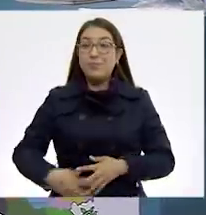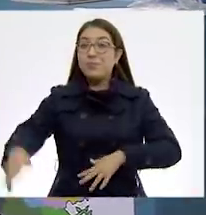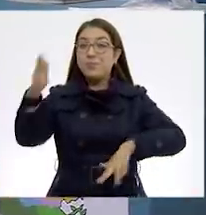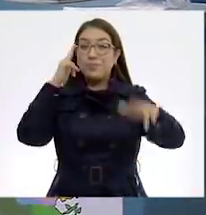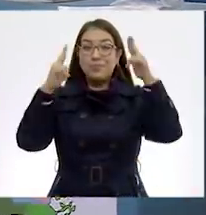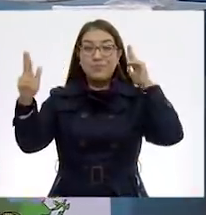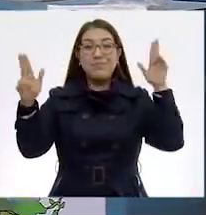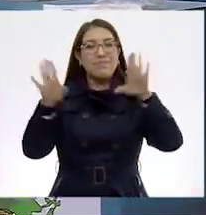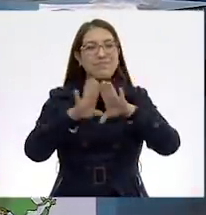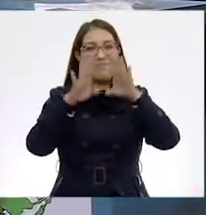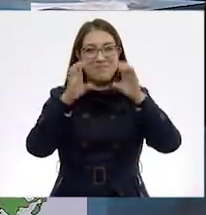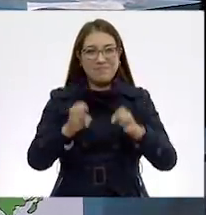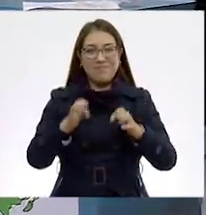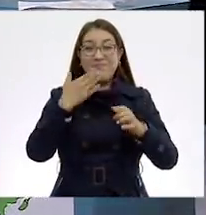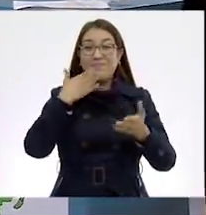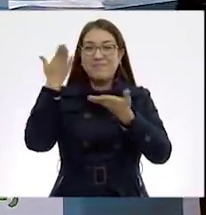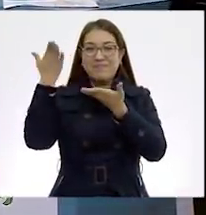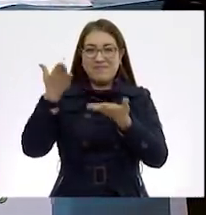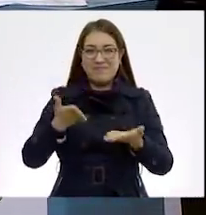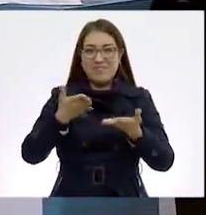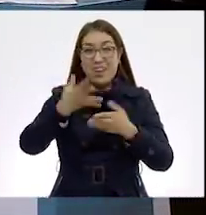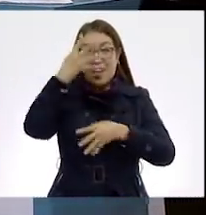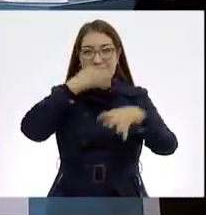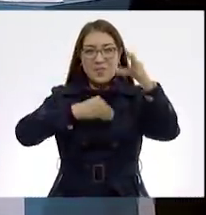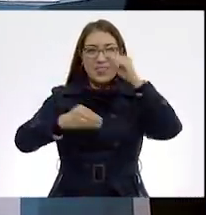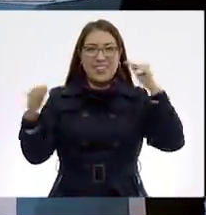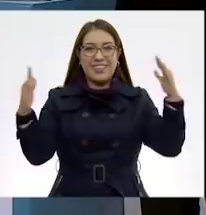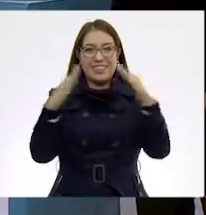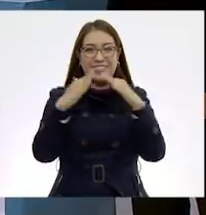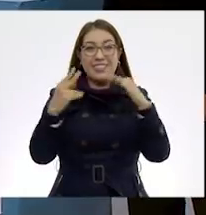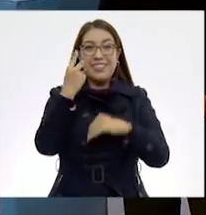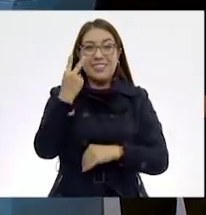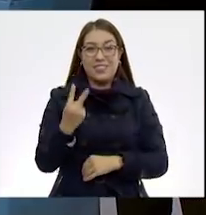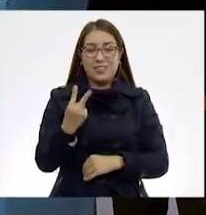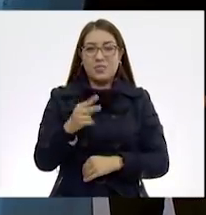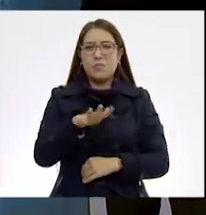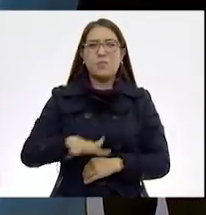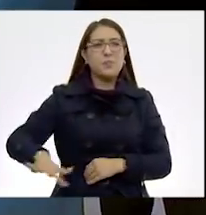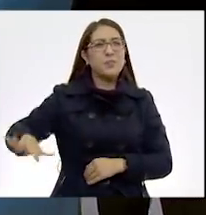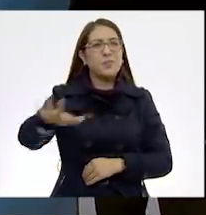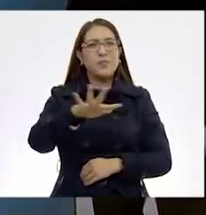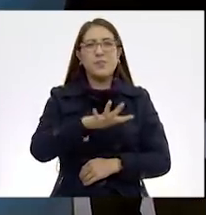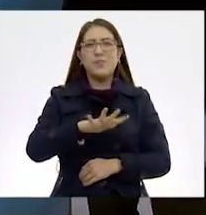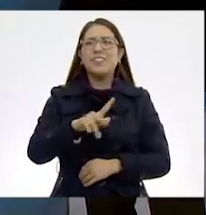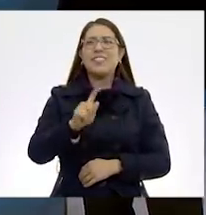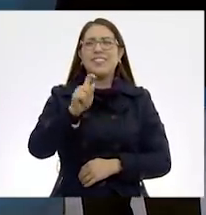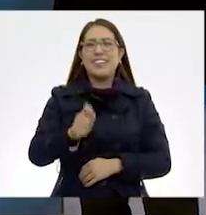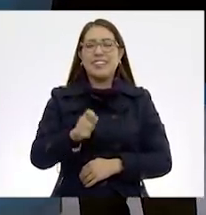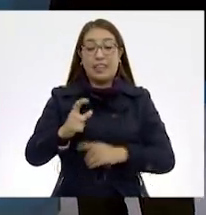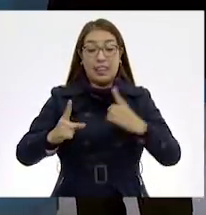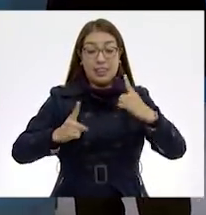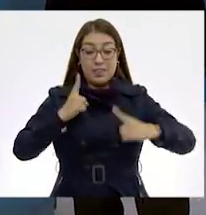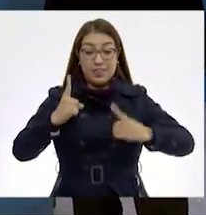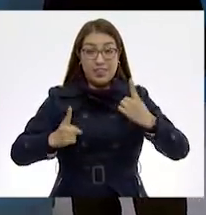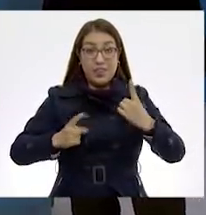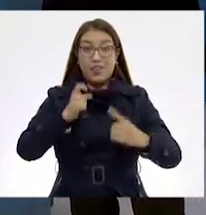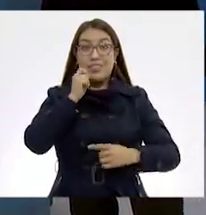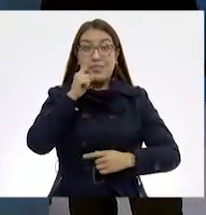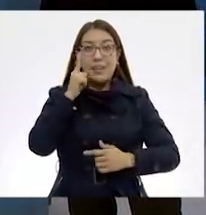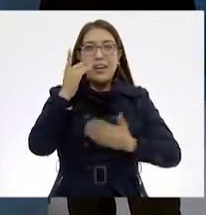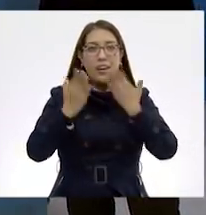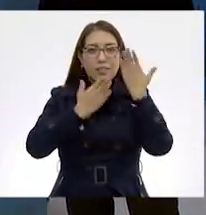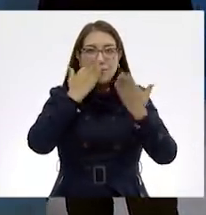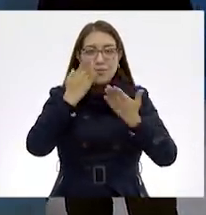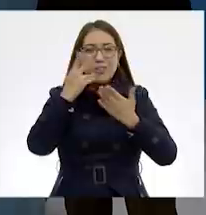Hola, ¿cómo están? Les damos la bienvenida a Aprende en Casa 2, un espacio en el que vamos a poder estudiar y divertirnos desde nuestros